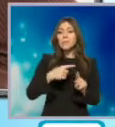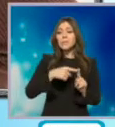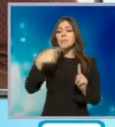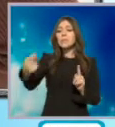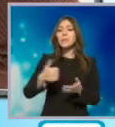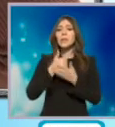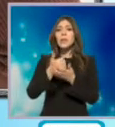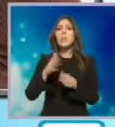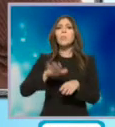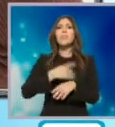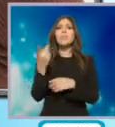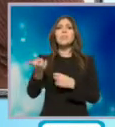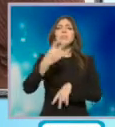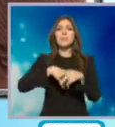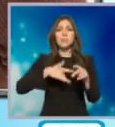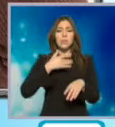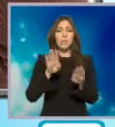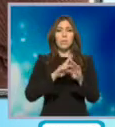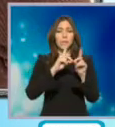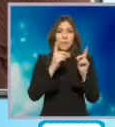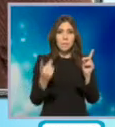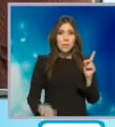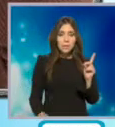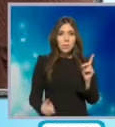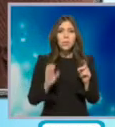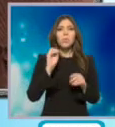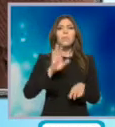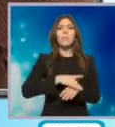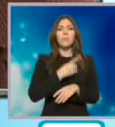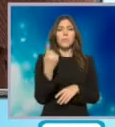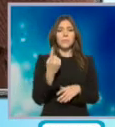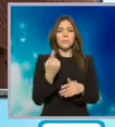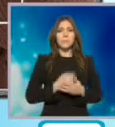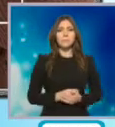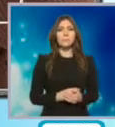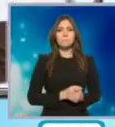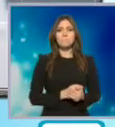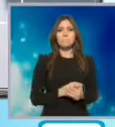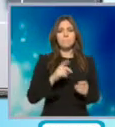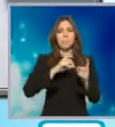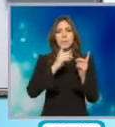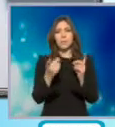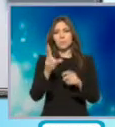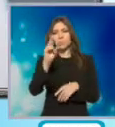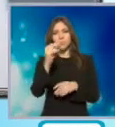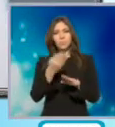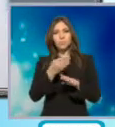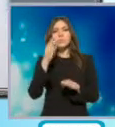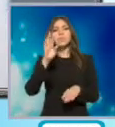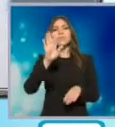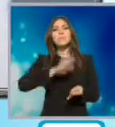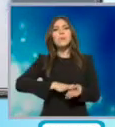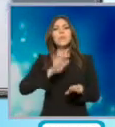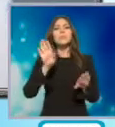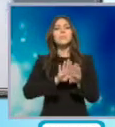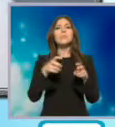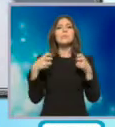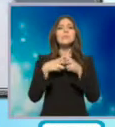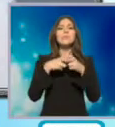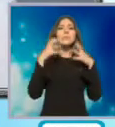una depresión? En realidad está más relacionado con un tema de ansiedad, de hecho está como un trastorno de ansiedad. Sí.